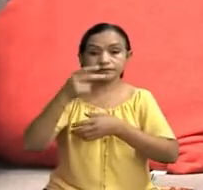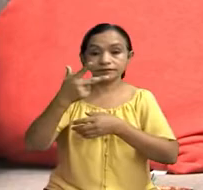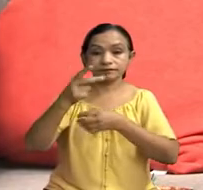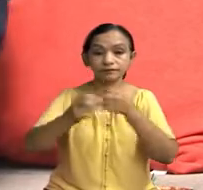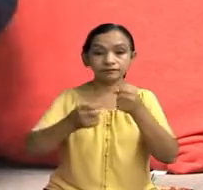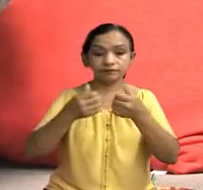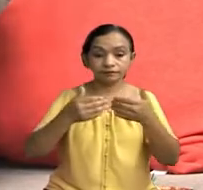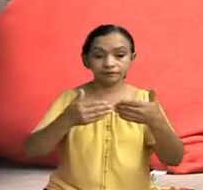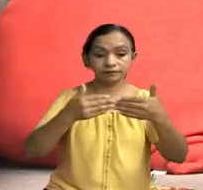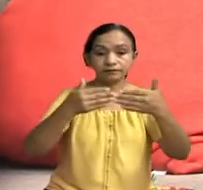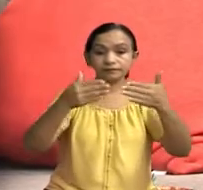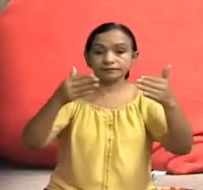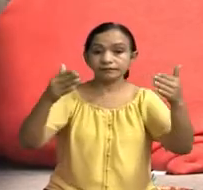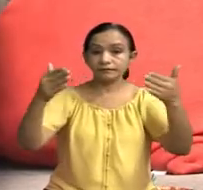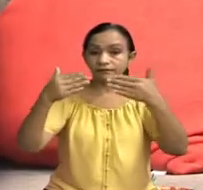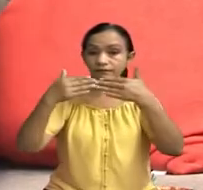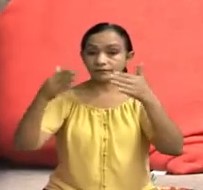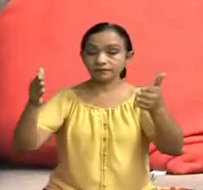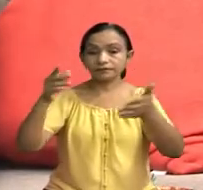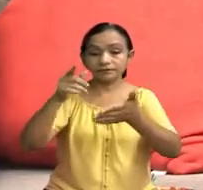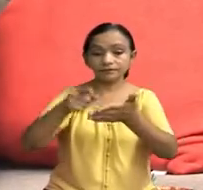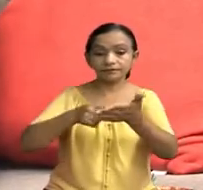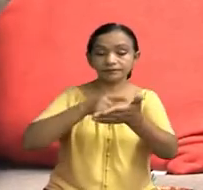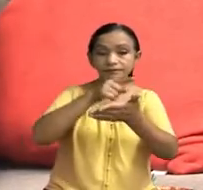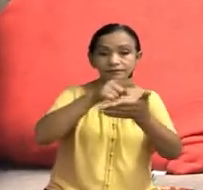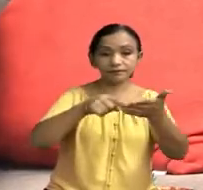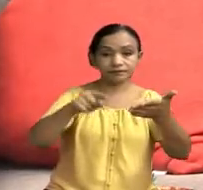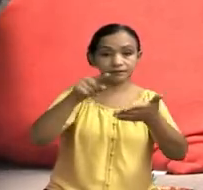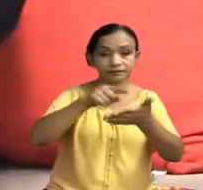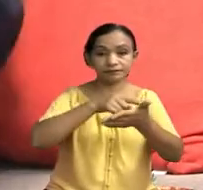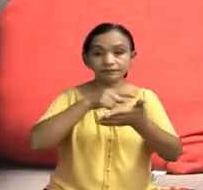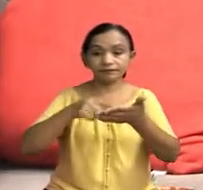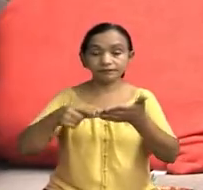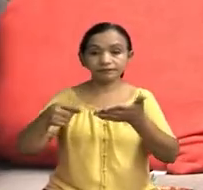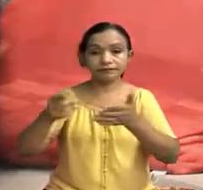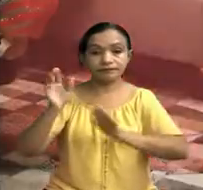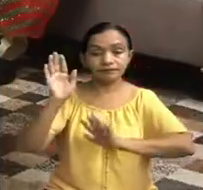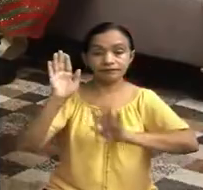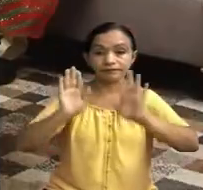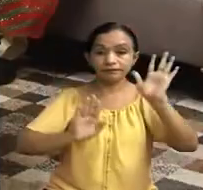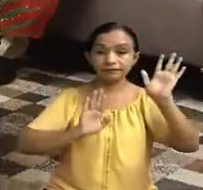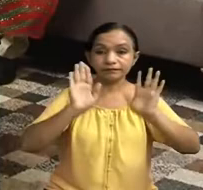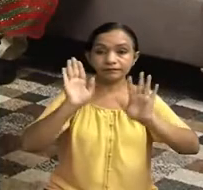una apertura democrática para que hayan elecciones, digamos, con participación amplia.